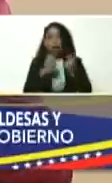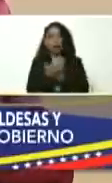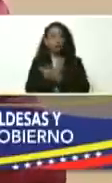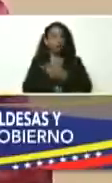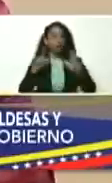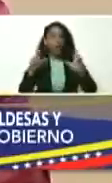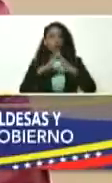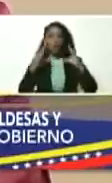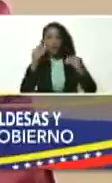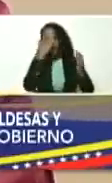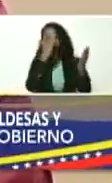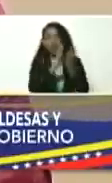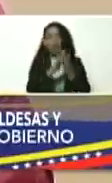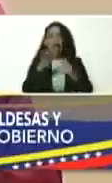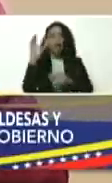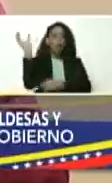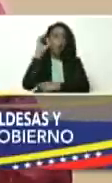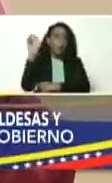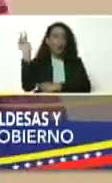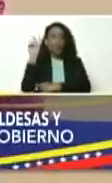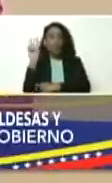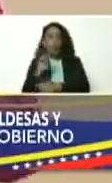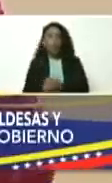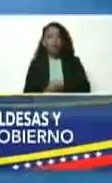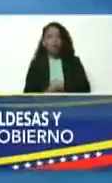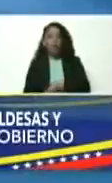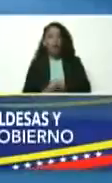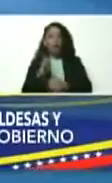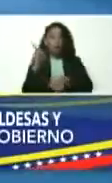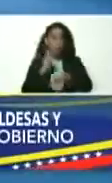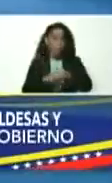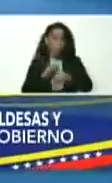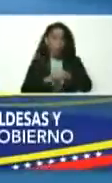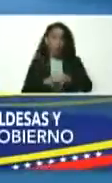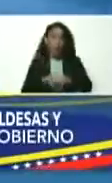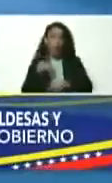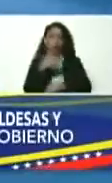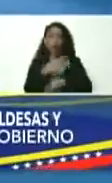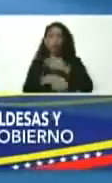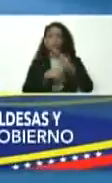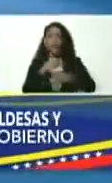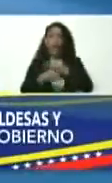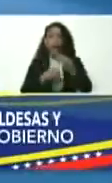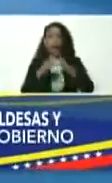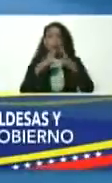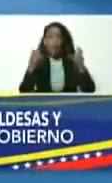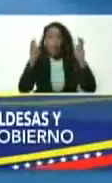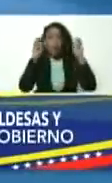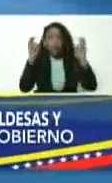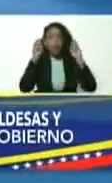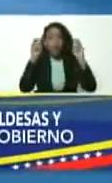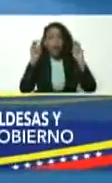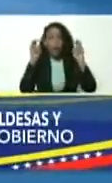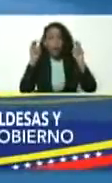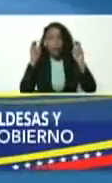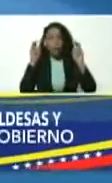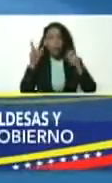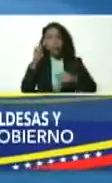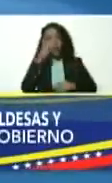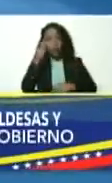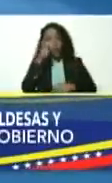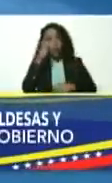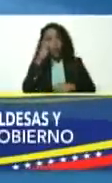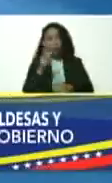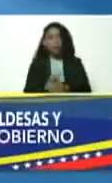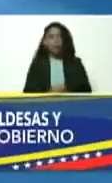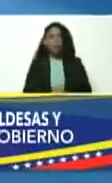de toda la frontera entre colombia y venezuela en su momento cuando se garanticen todas las condiciones de seguridad